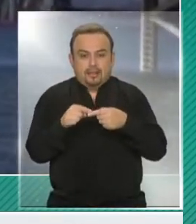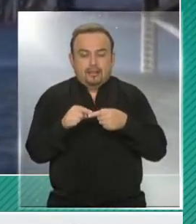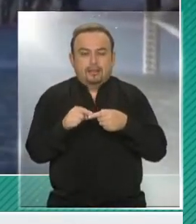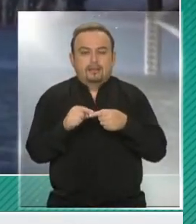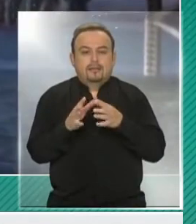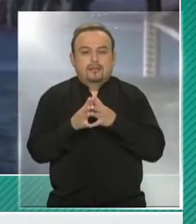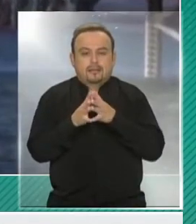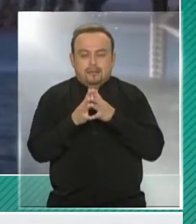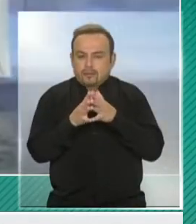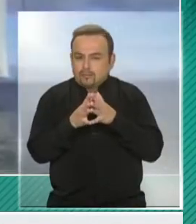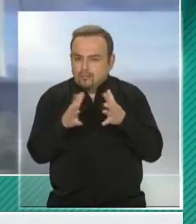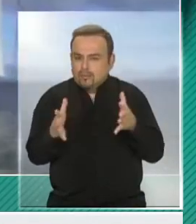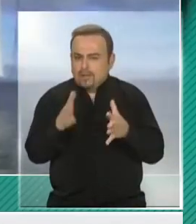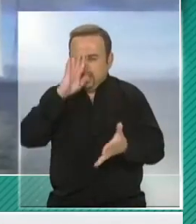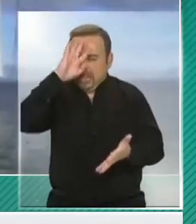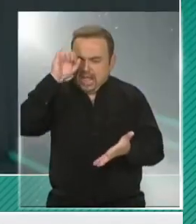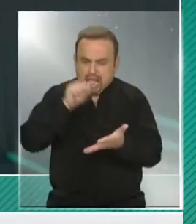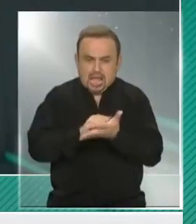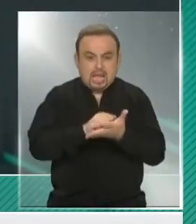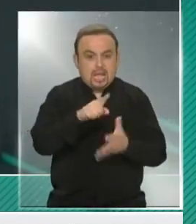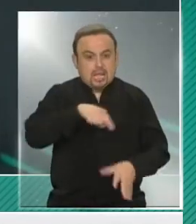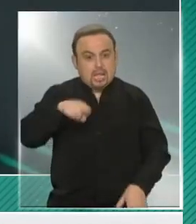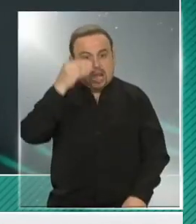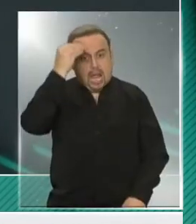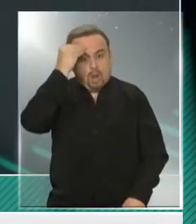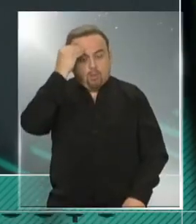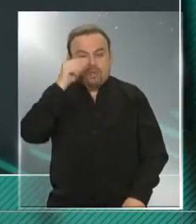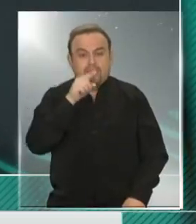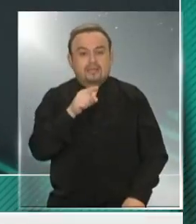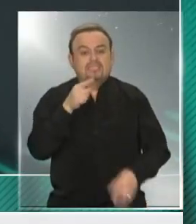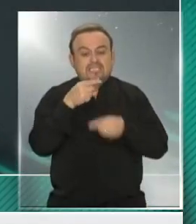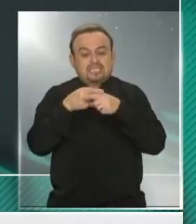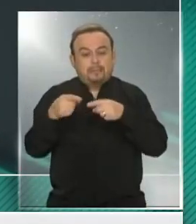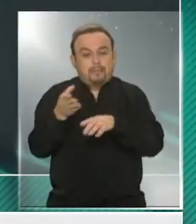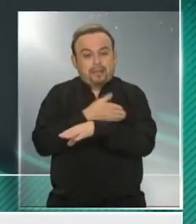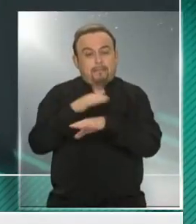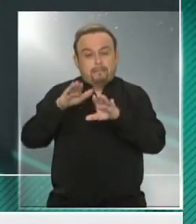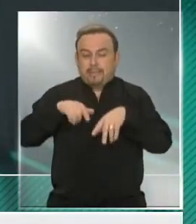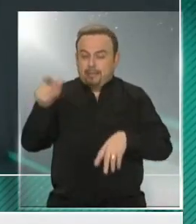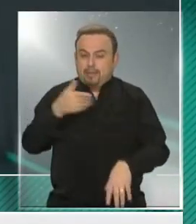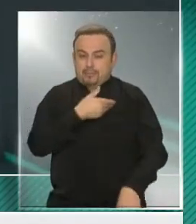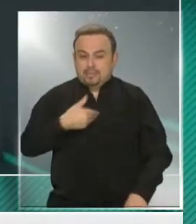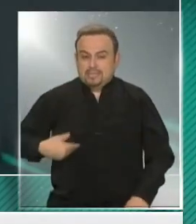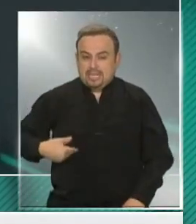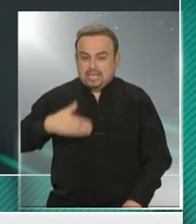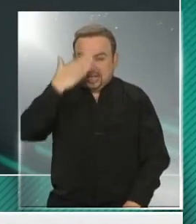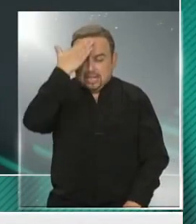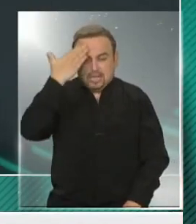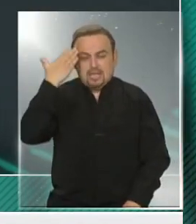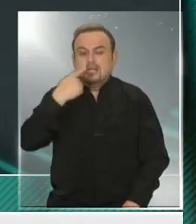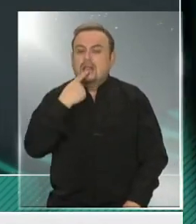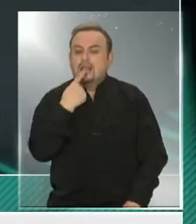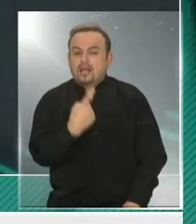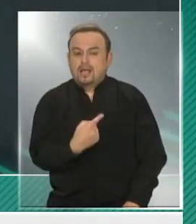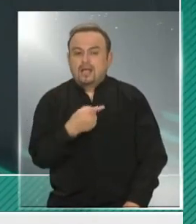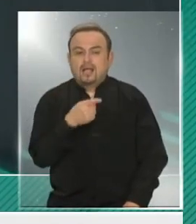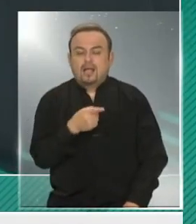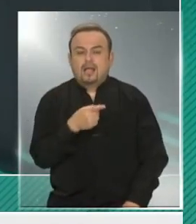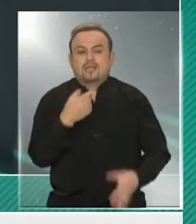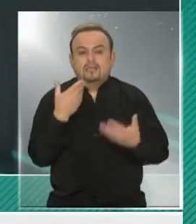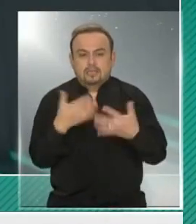bastantes protestas recordemos que en la semana pasada el mismo presidente de donald trump le había dicho a